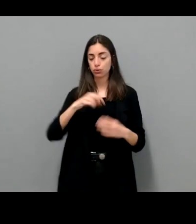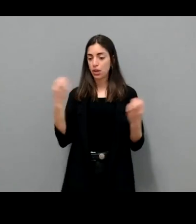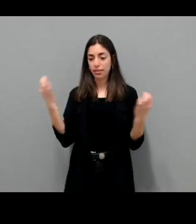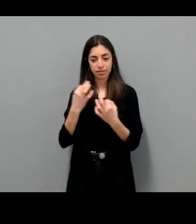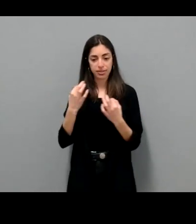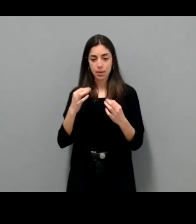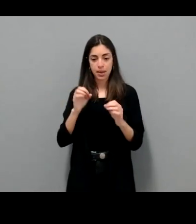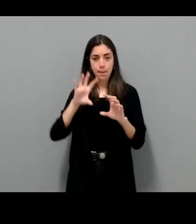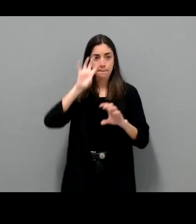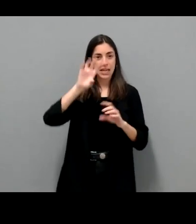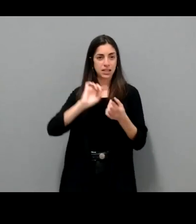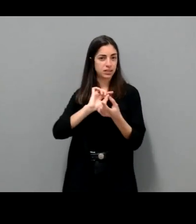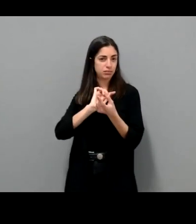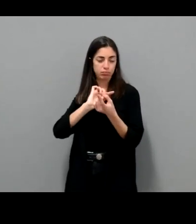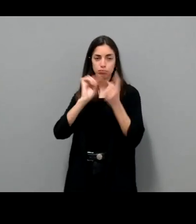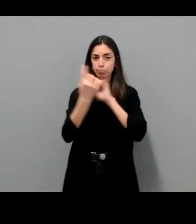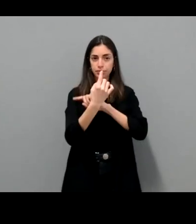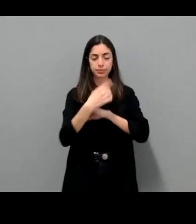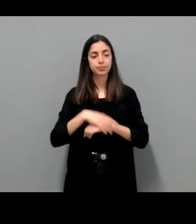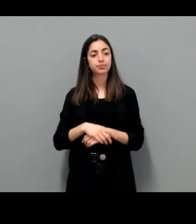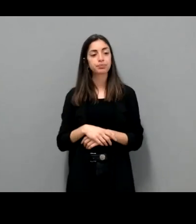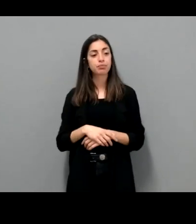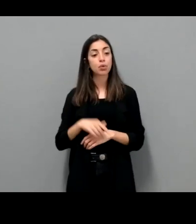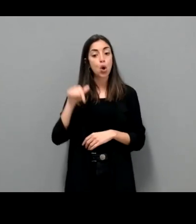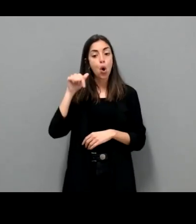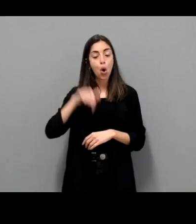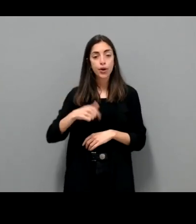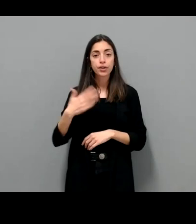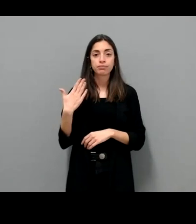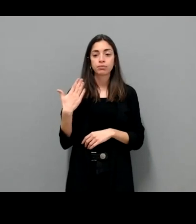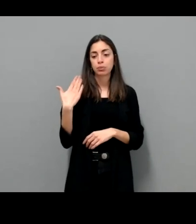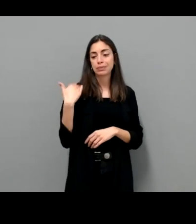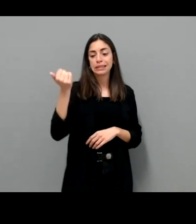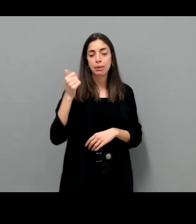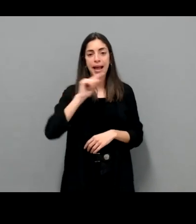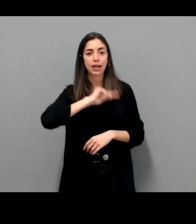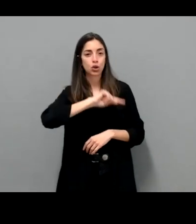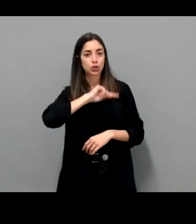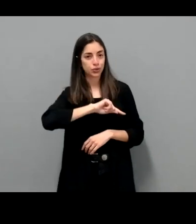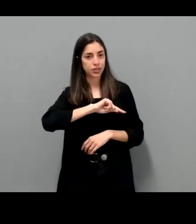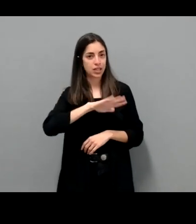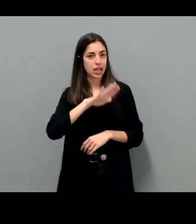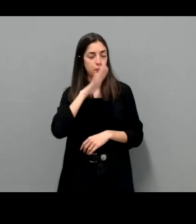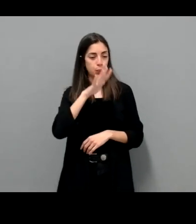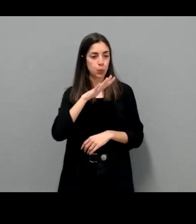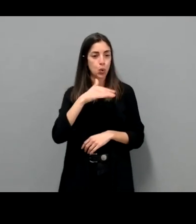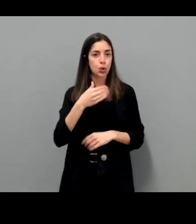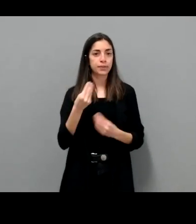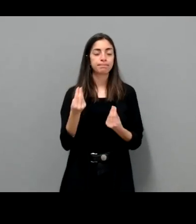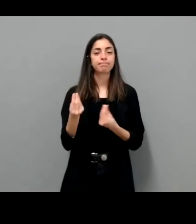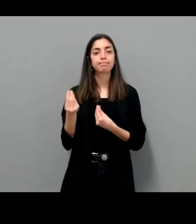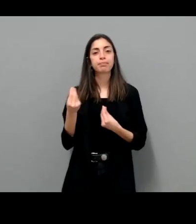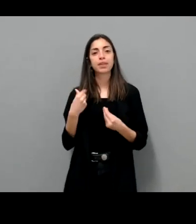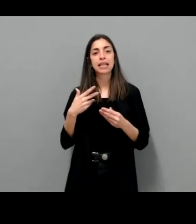este país. Hoy nos ha convocado la toma de conciencia, que es una herramienta recogida en los tratados